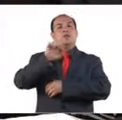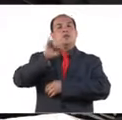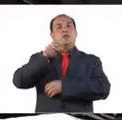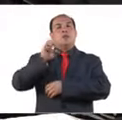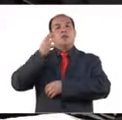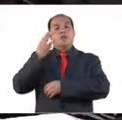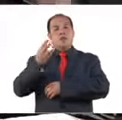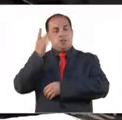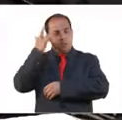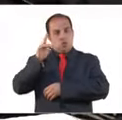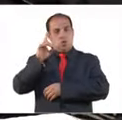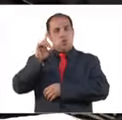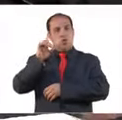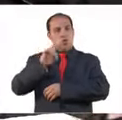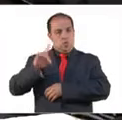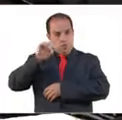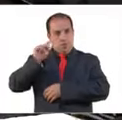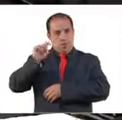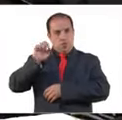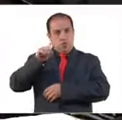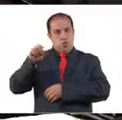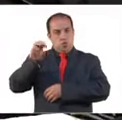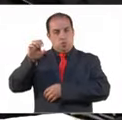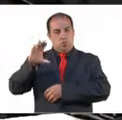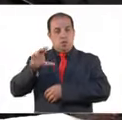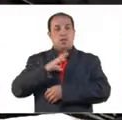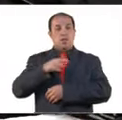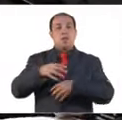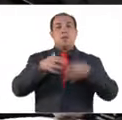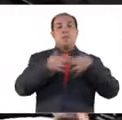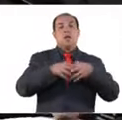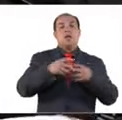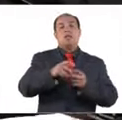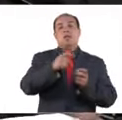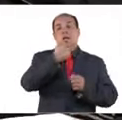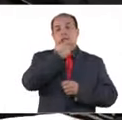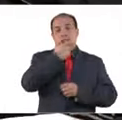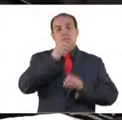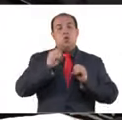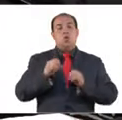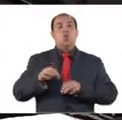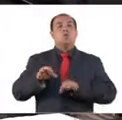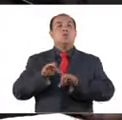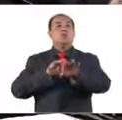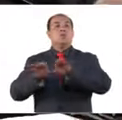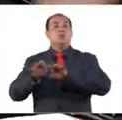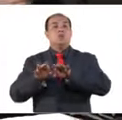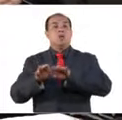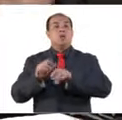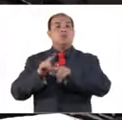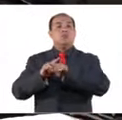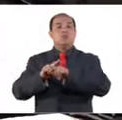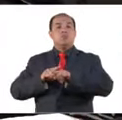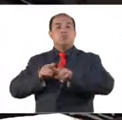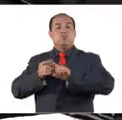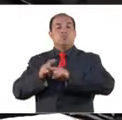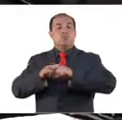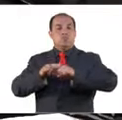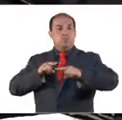Tezozómoc, hay fábricas, por ejemplo, de galletas y hay zona de operación de trailers de vehículos pesados. En tramos